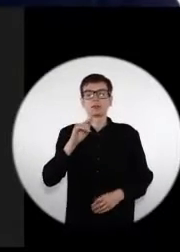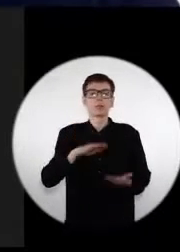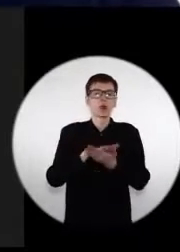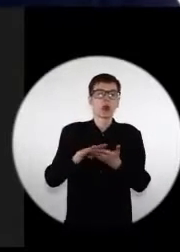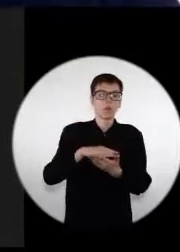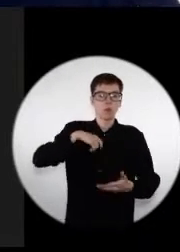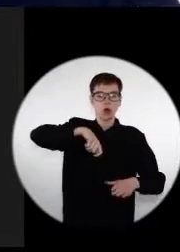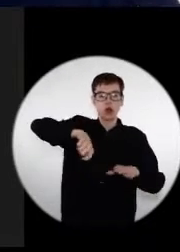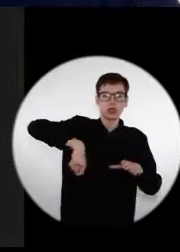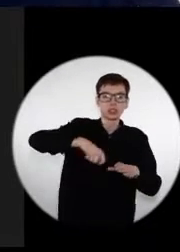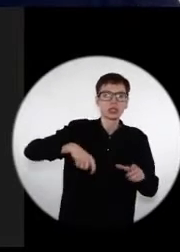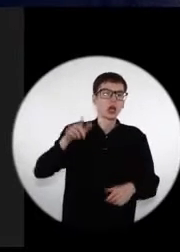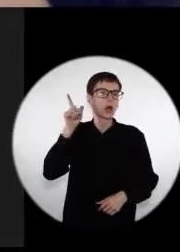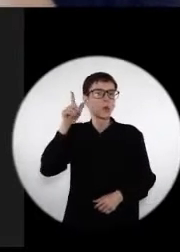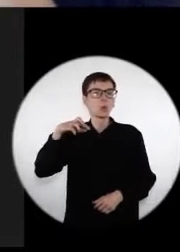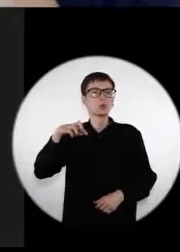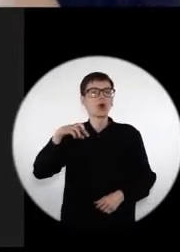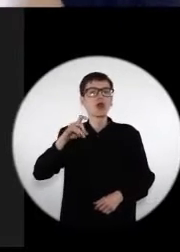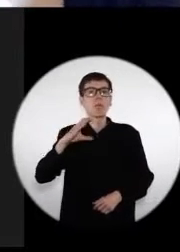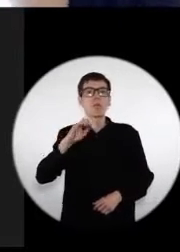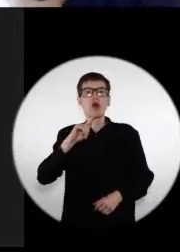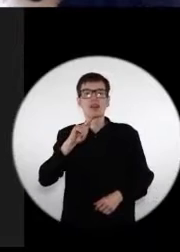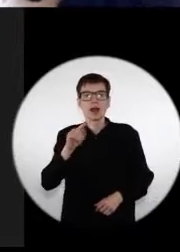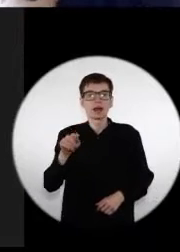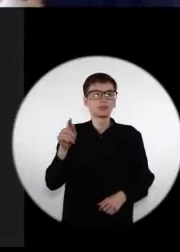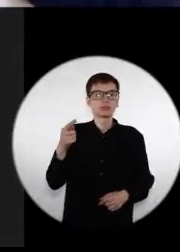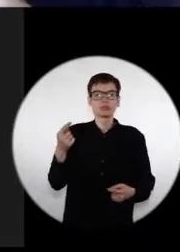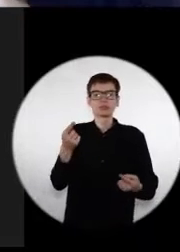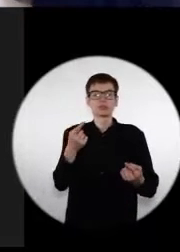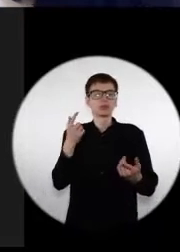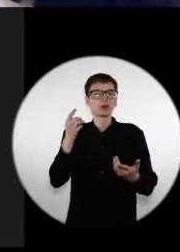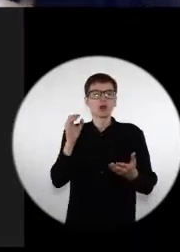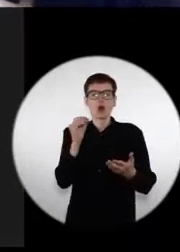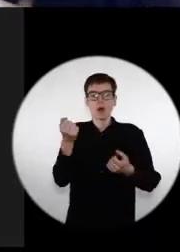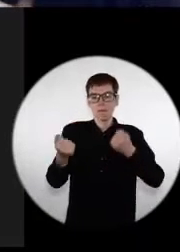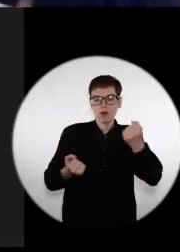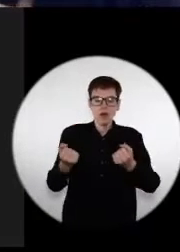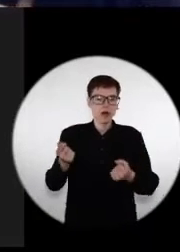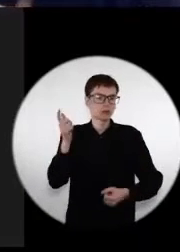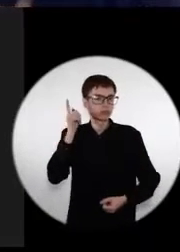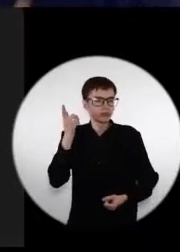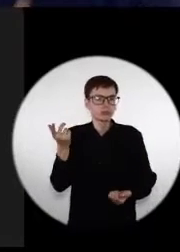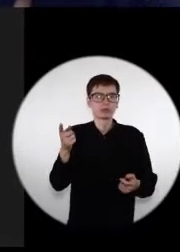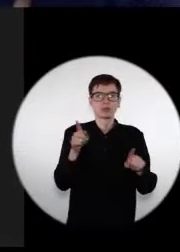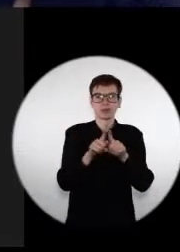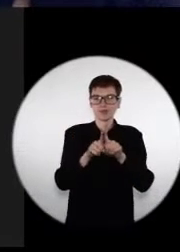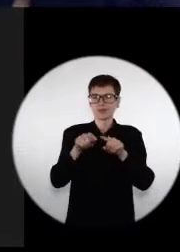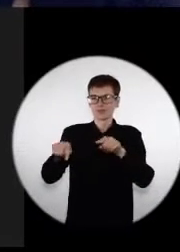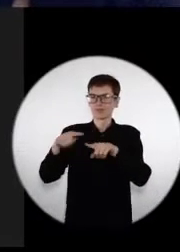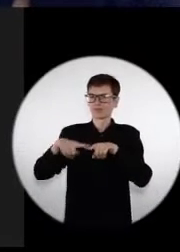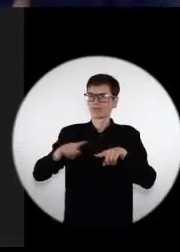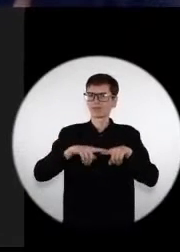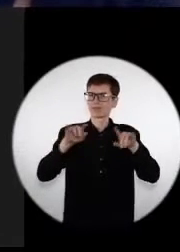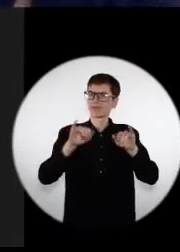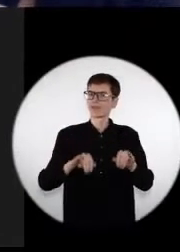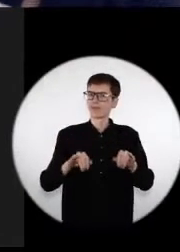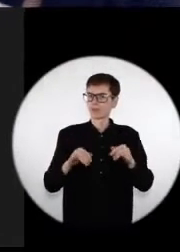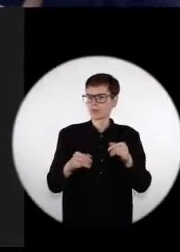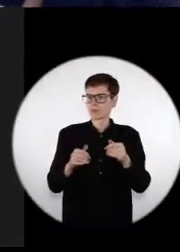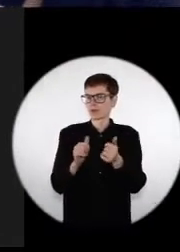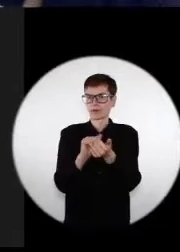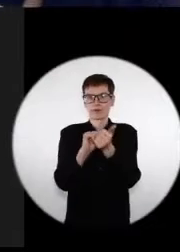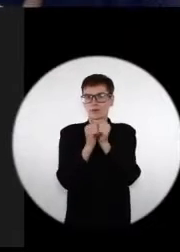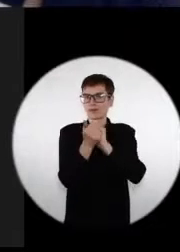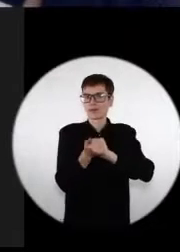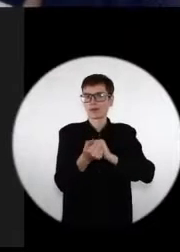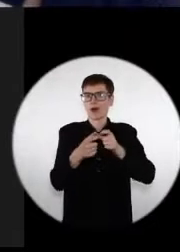como hay un avance del podcast el tema de que la gente puede cocinar escuchando un podcast cómo manejar escuchando un podcast cómo que va